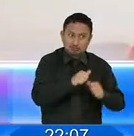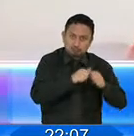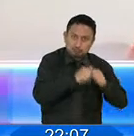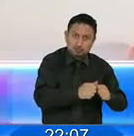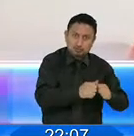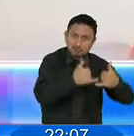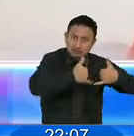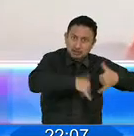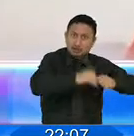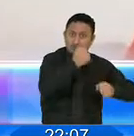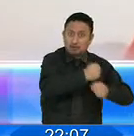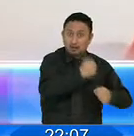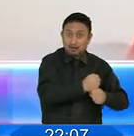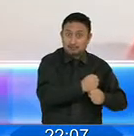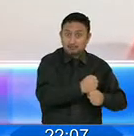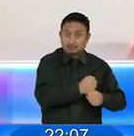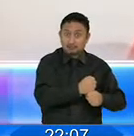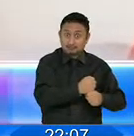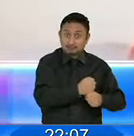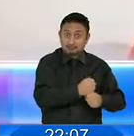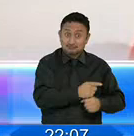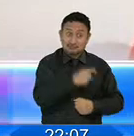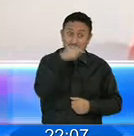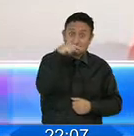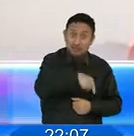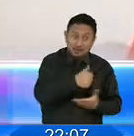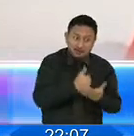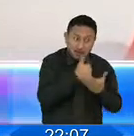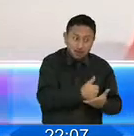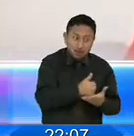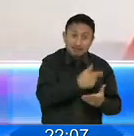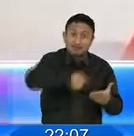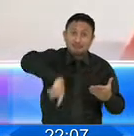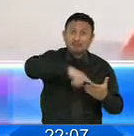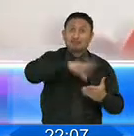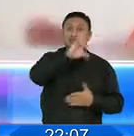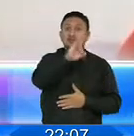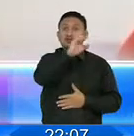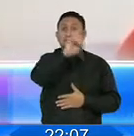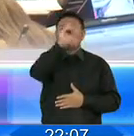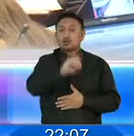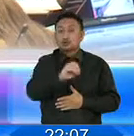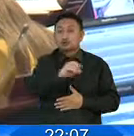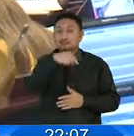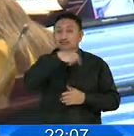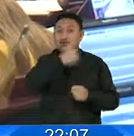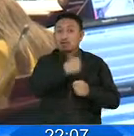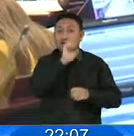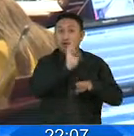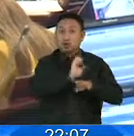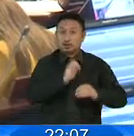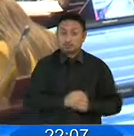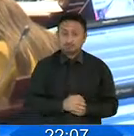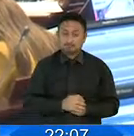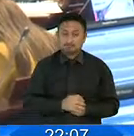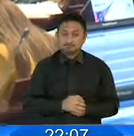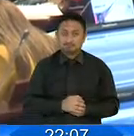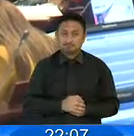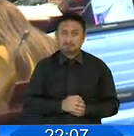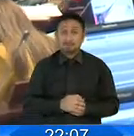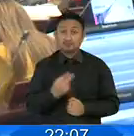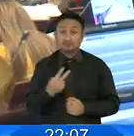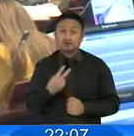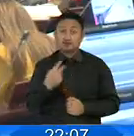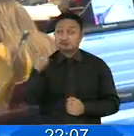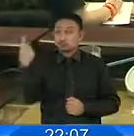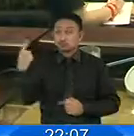fuentes de trabajo. Es la que entrega el 70% de empleo en el país. Entre tanto, los dos sectores con la mirada en el